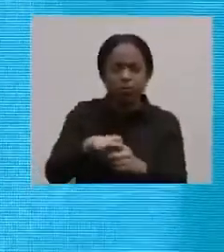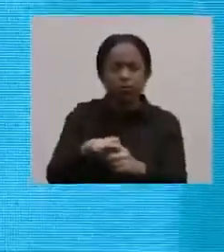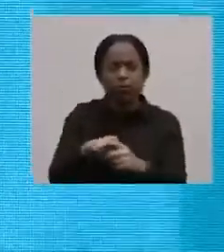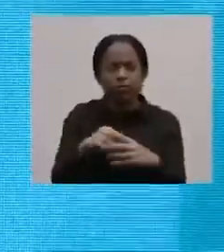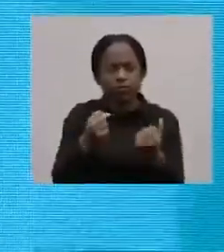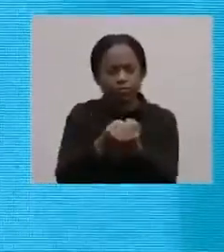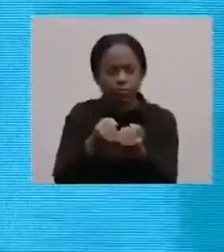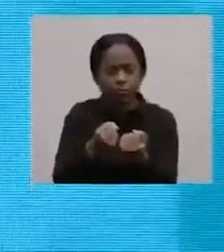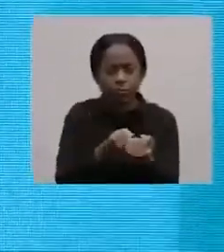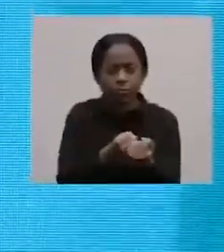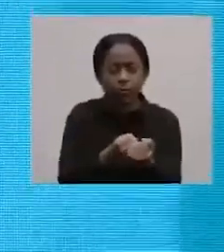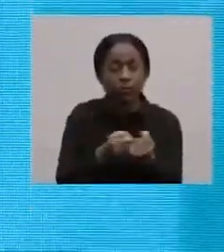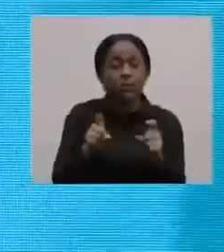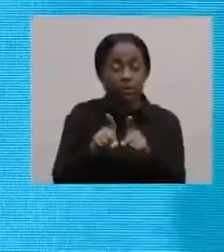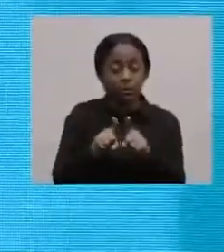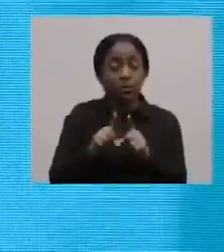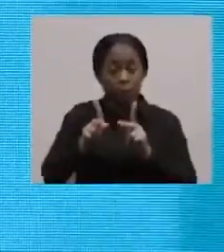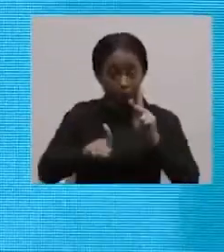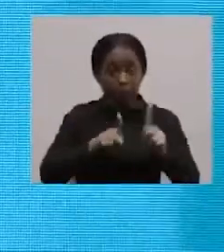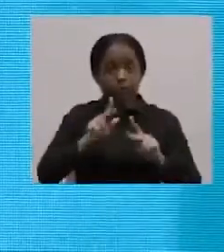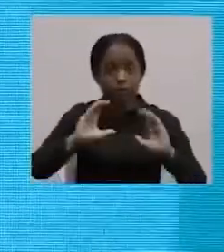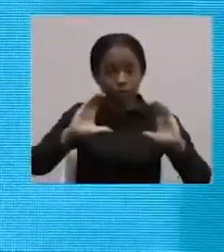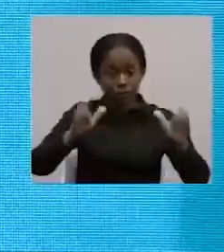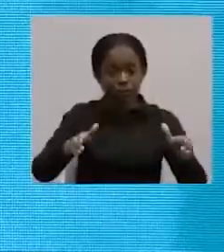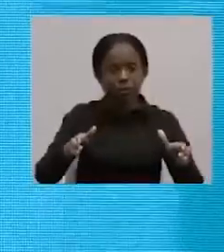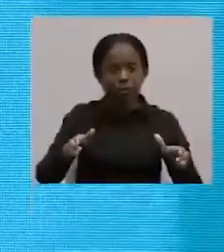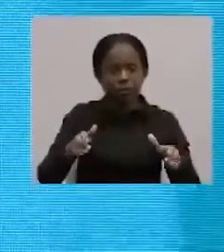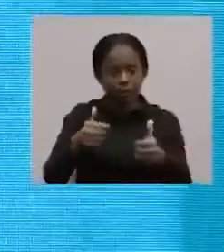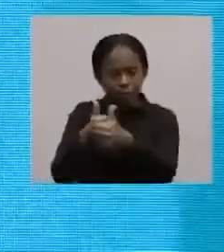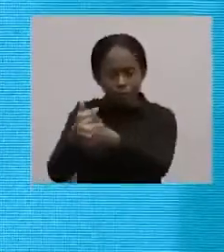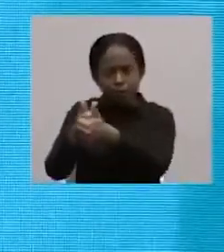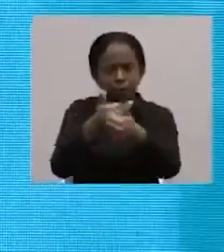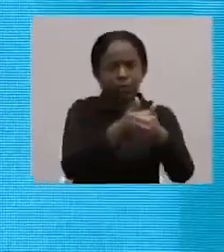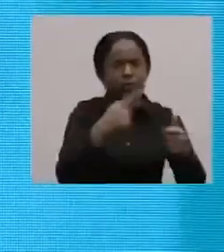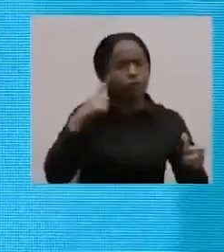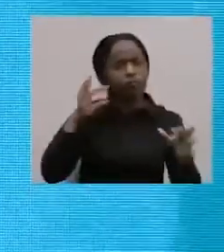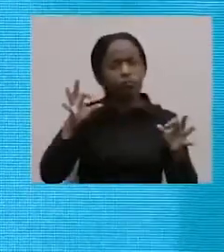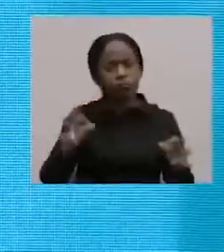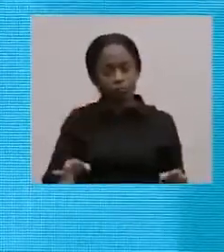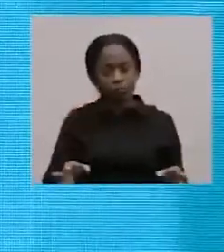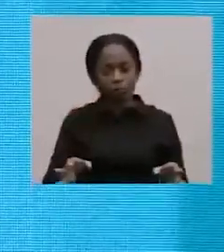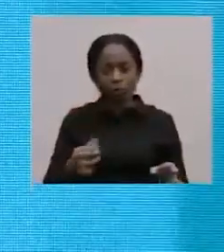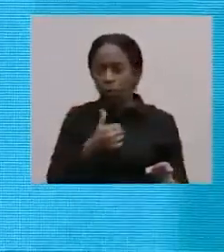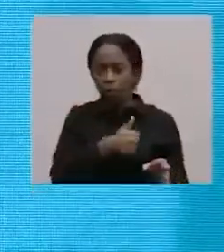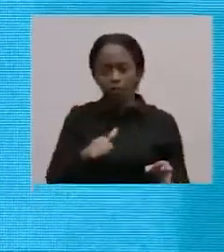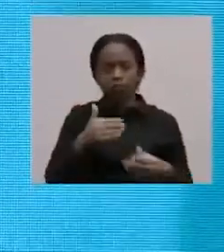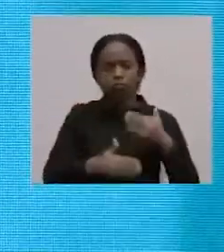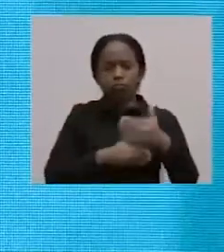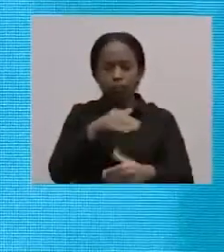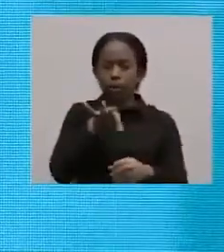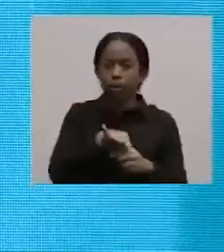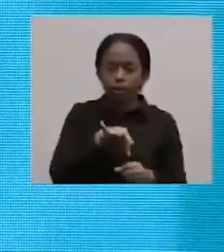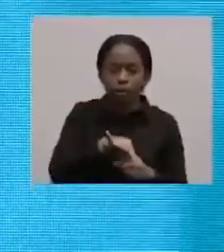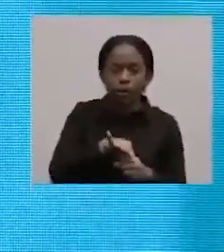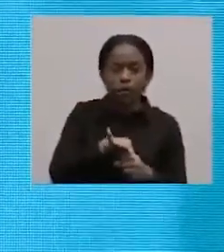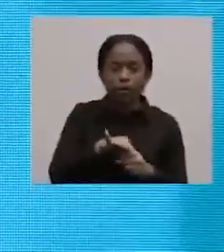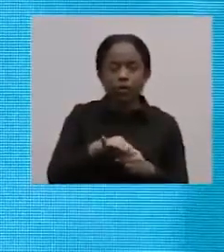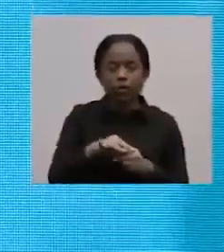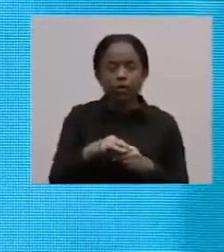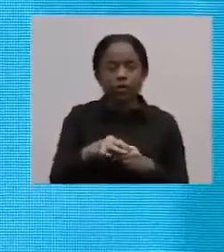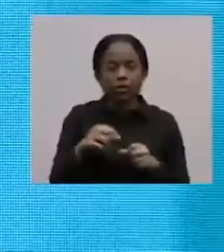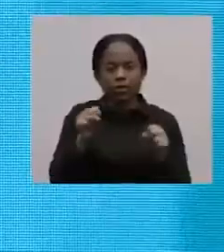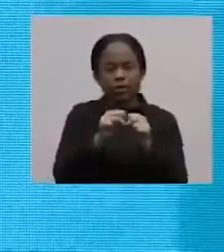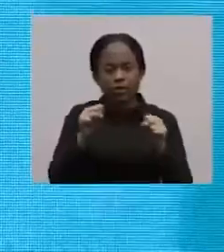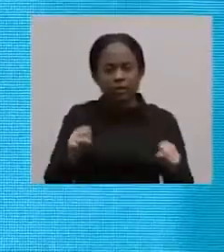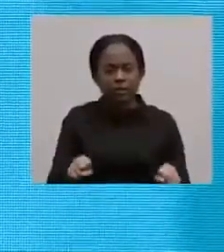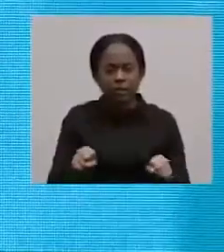que el público pueda definir en un momento electoral, unos comicios, un